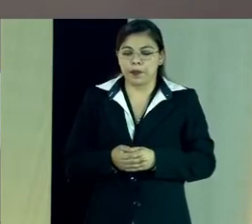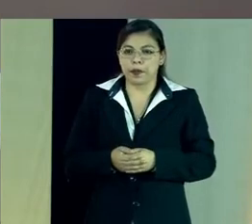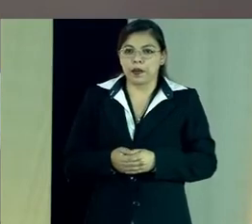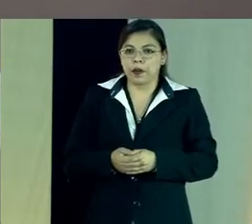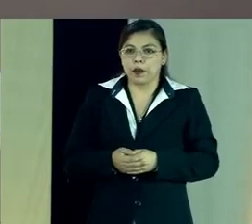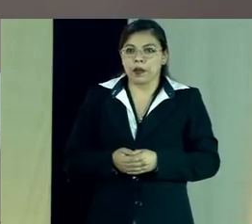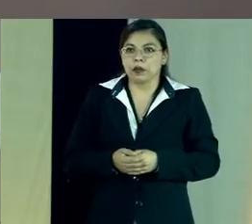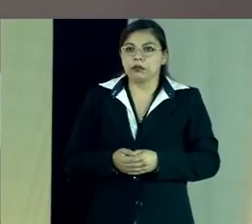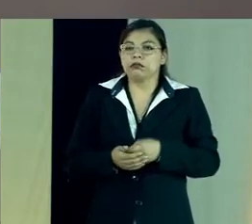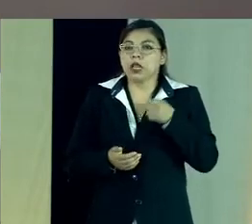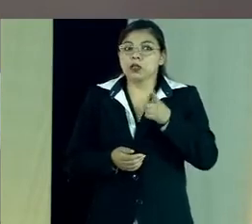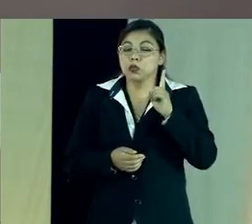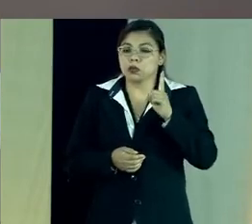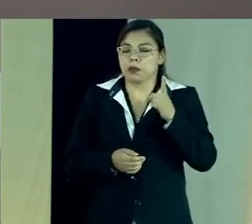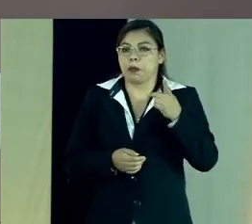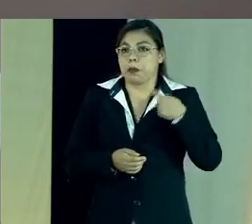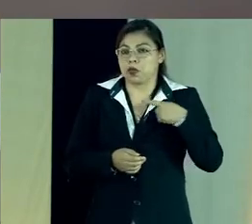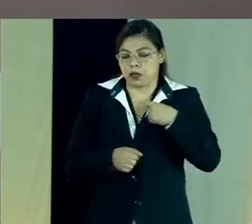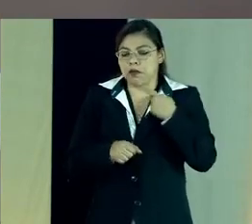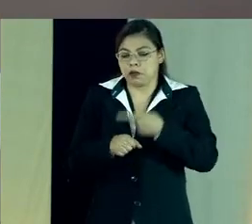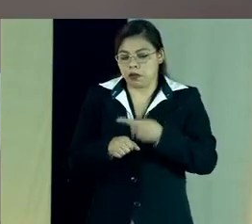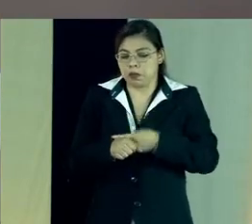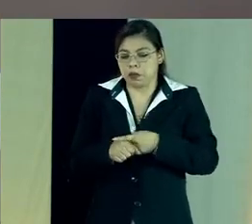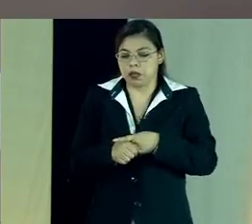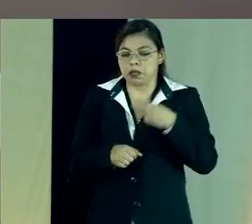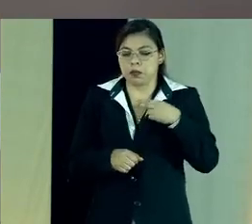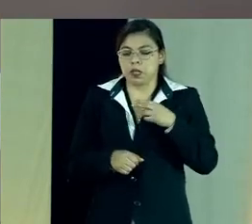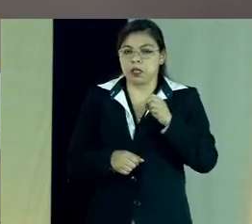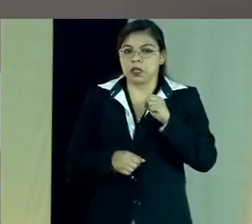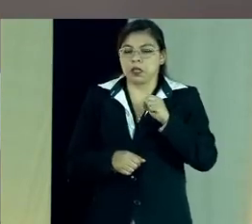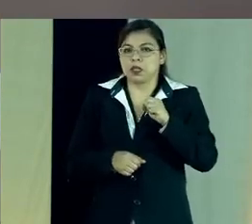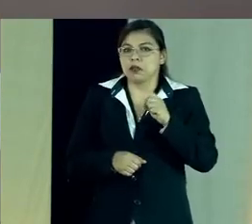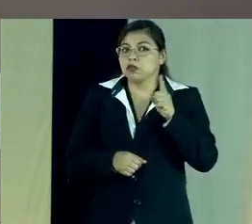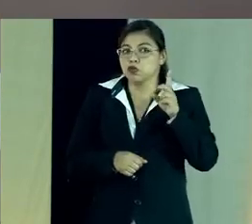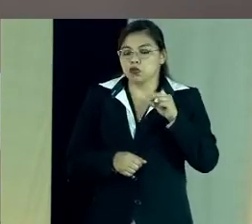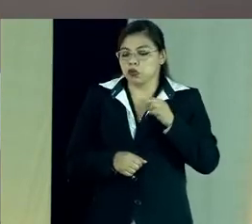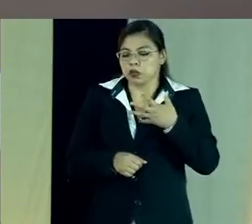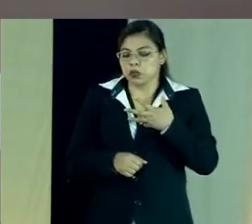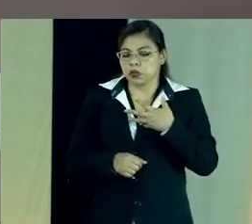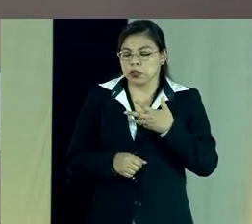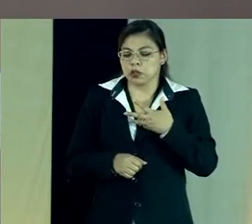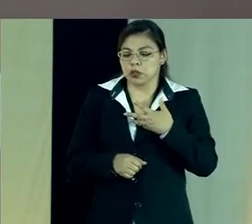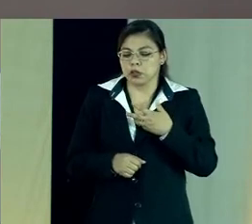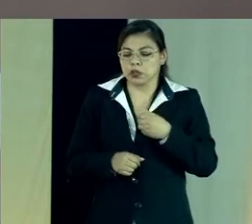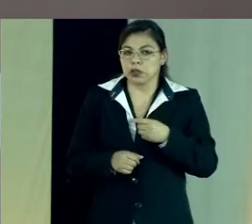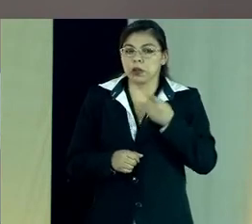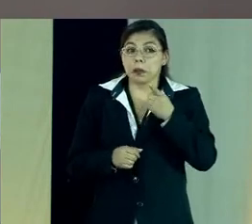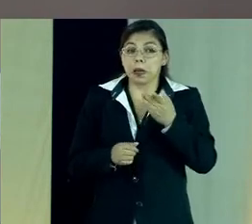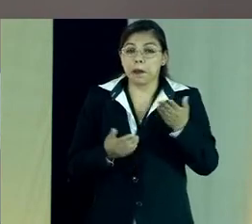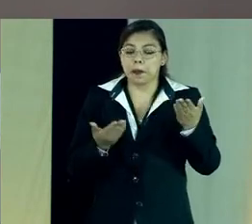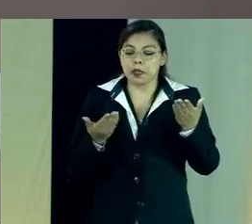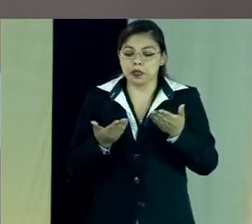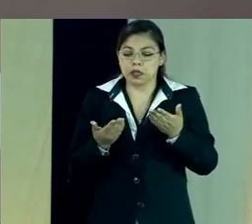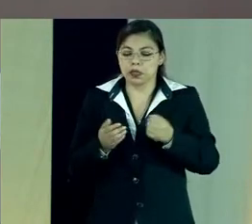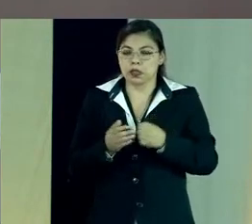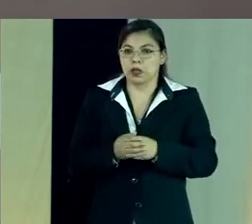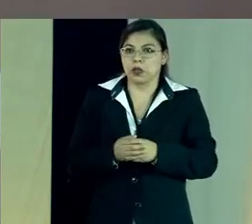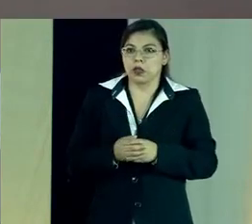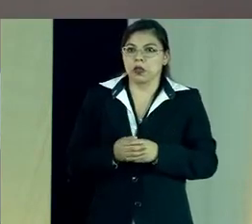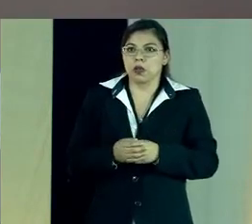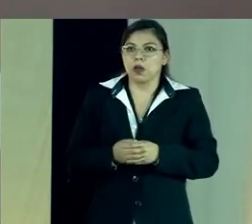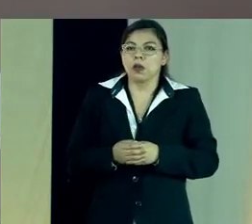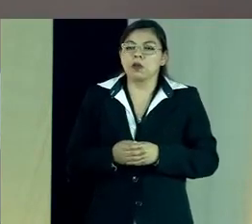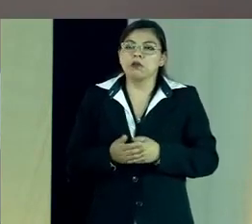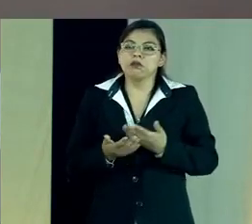de un paciente evidentemente llamado sin techo fue presentado durante nuestros rondas